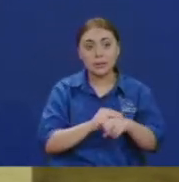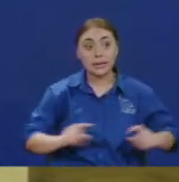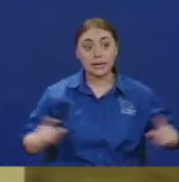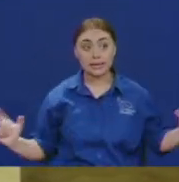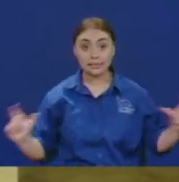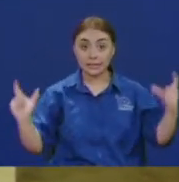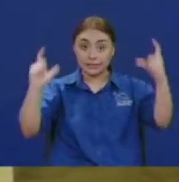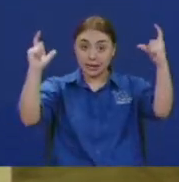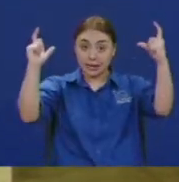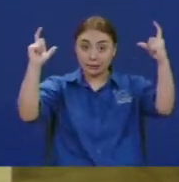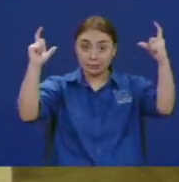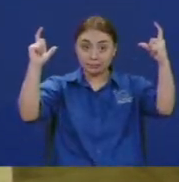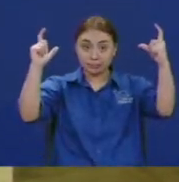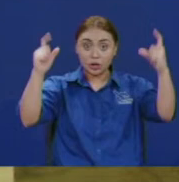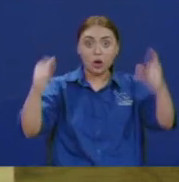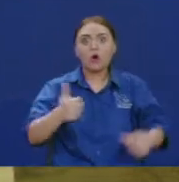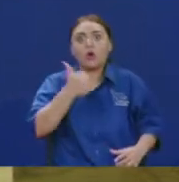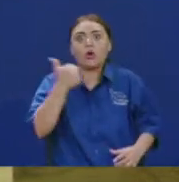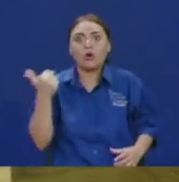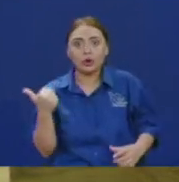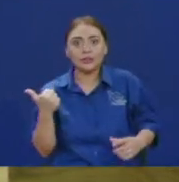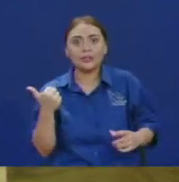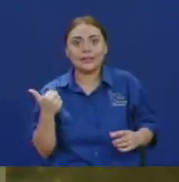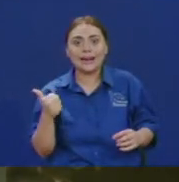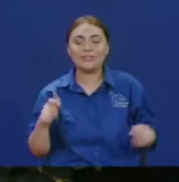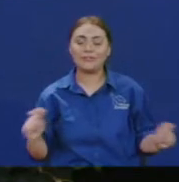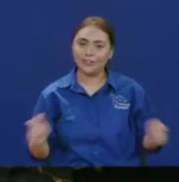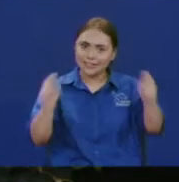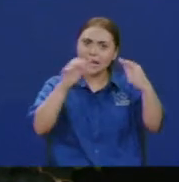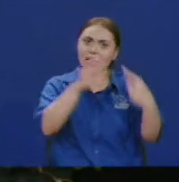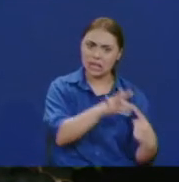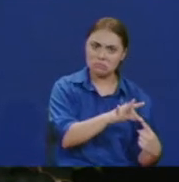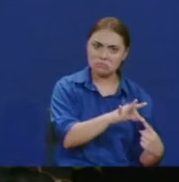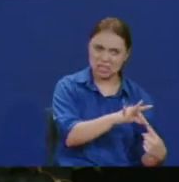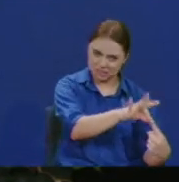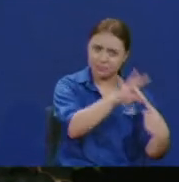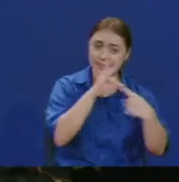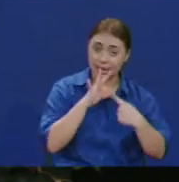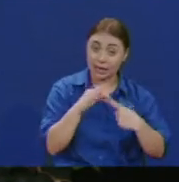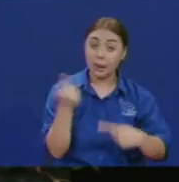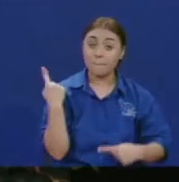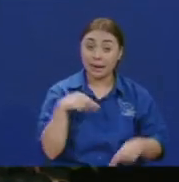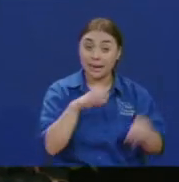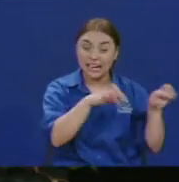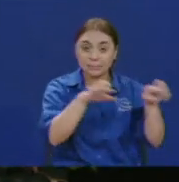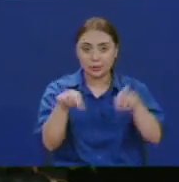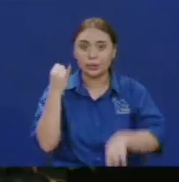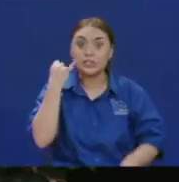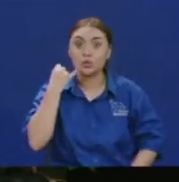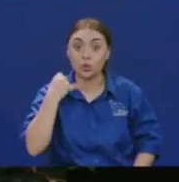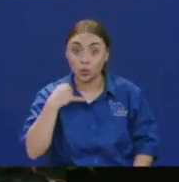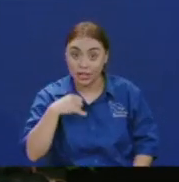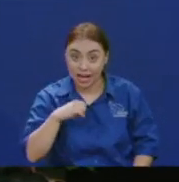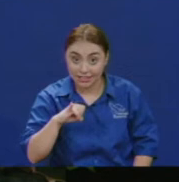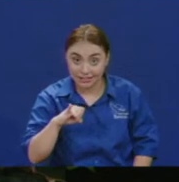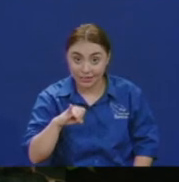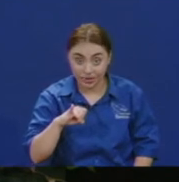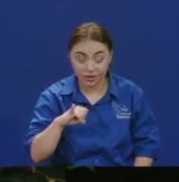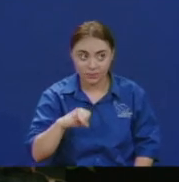fiesta del Purim y de las luces, que le dicen, ¿verdad? Pero las que estaban escritas en Levítico